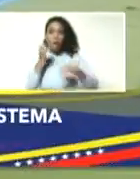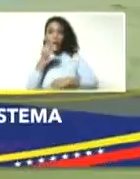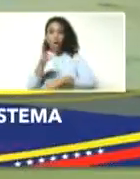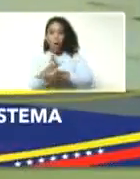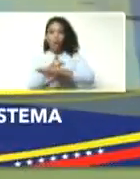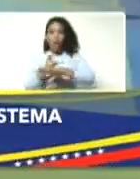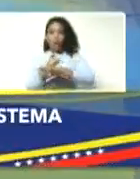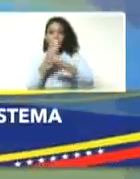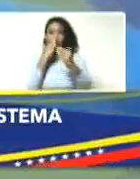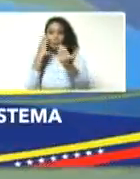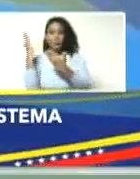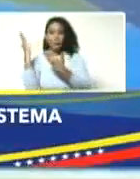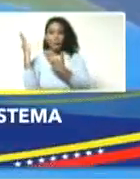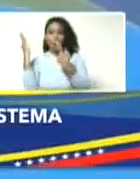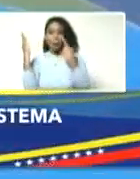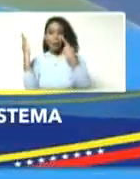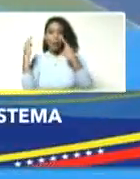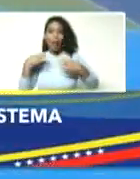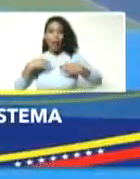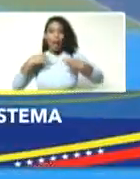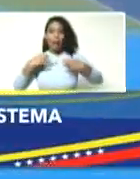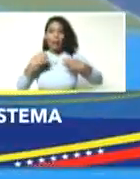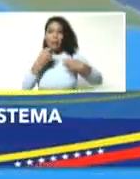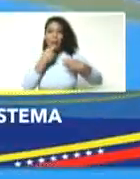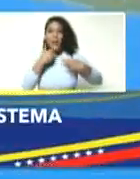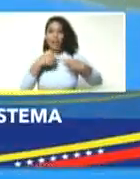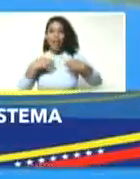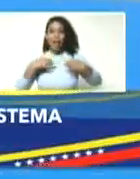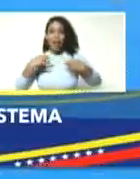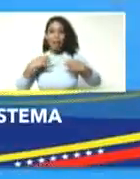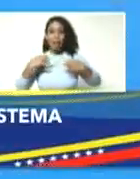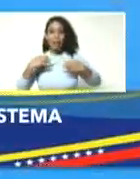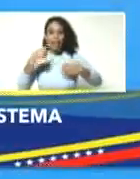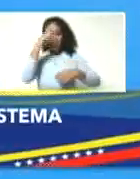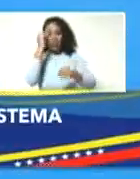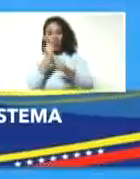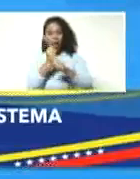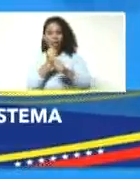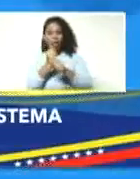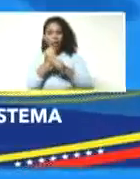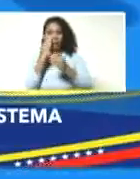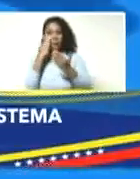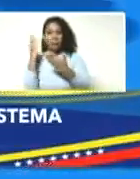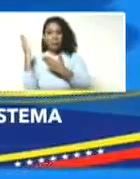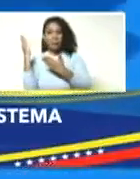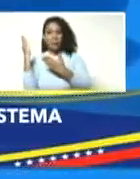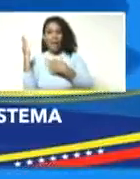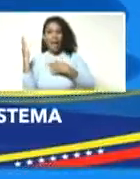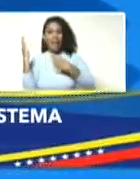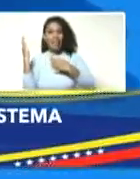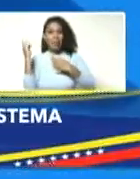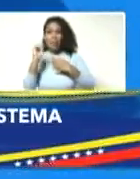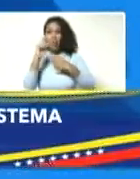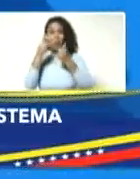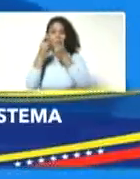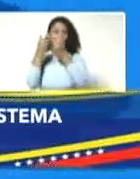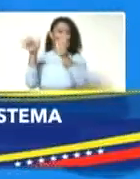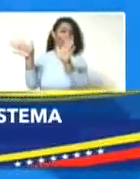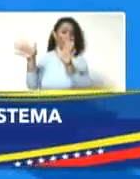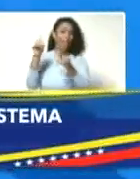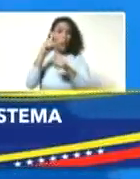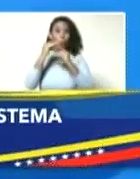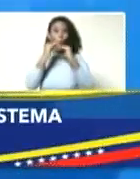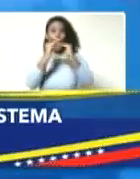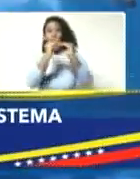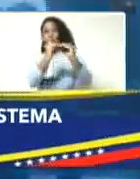gobierno. Ahí tienen su franela, bien bonita esa franela, ¿vale? ¿Ah? Con esa franela no se pierden en un